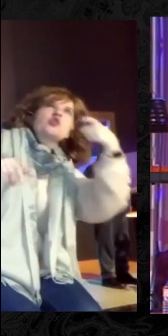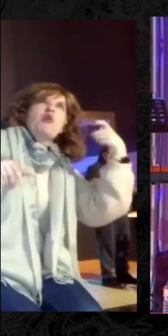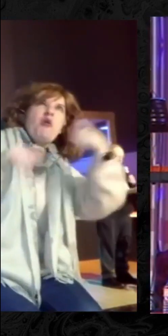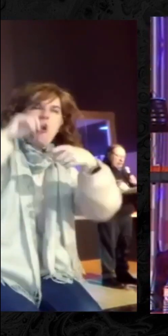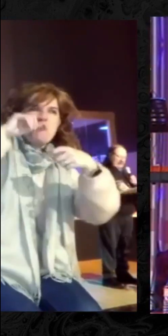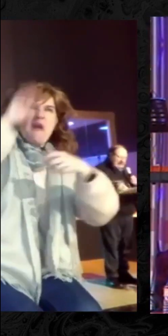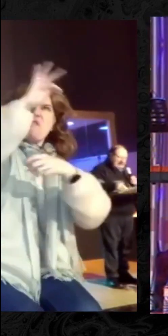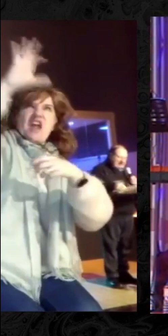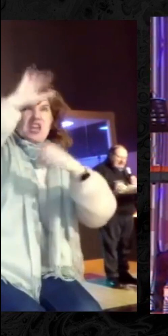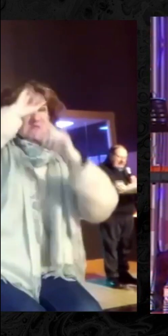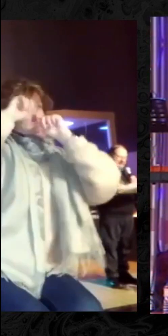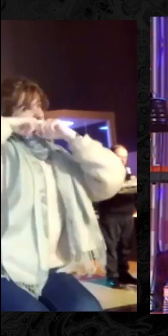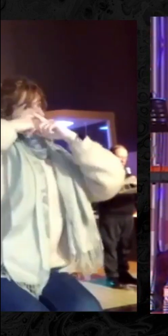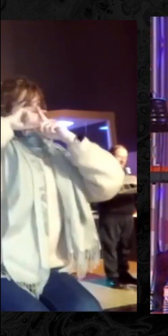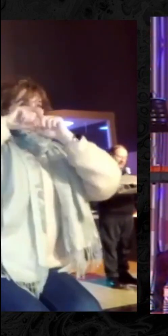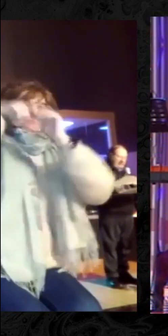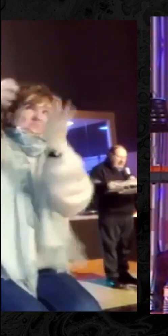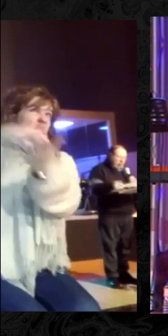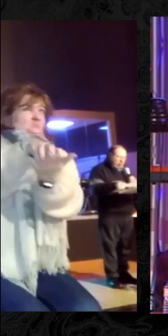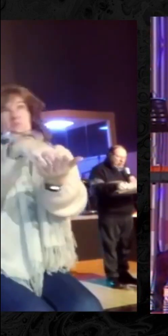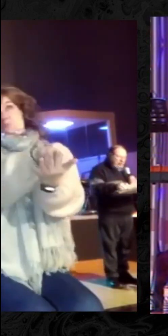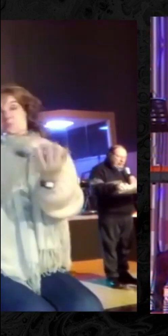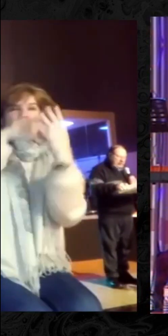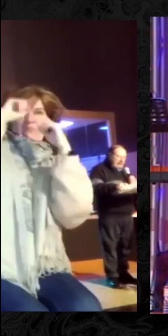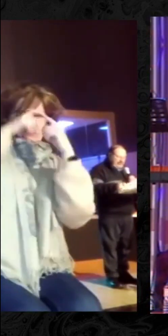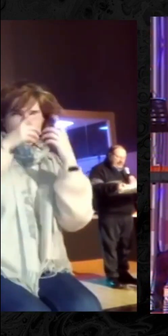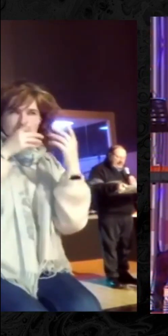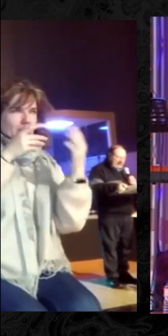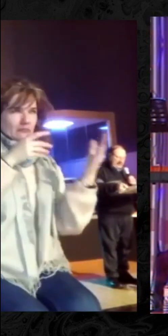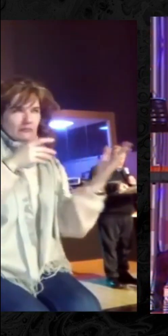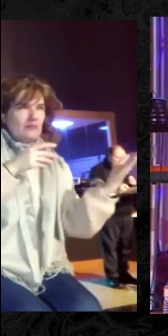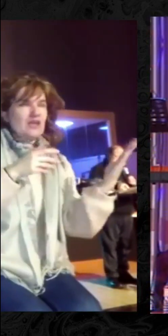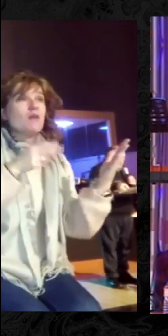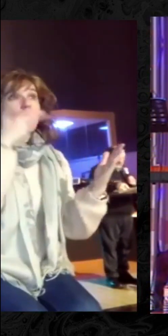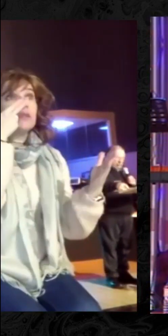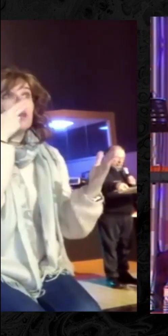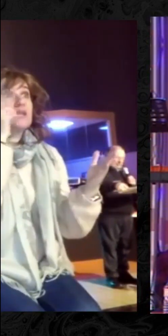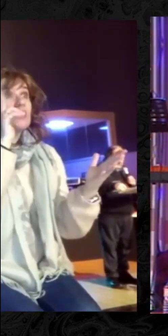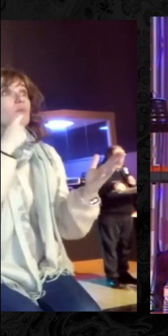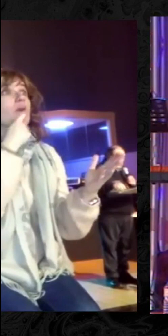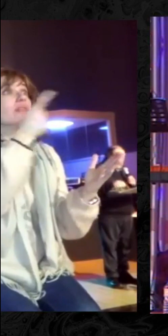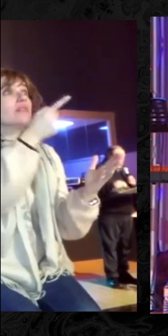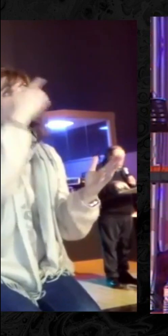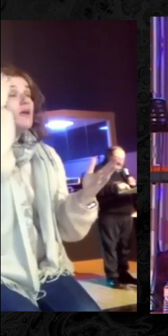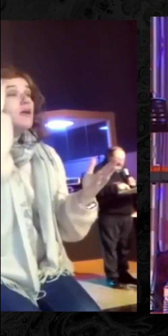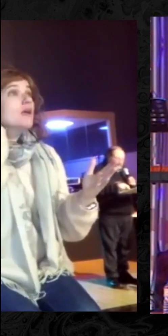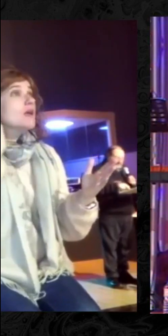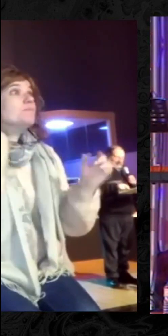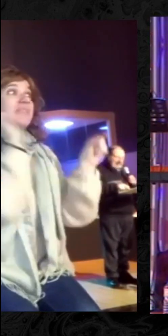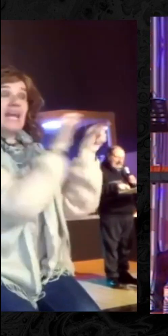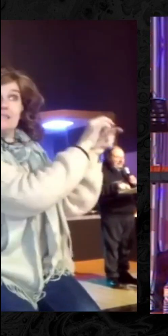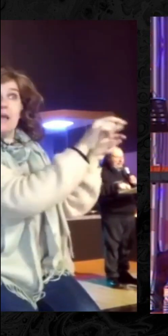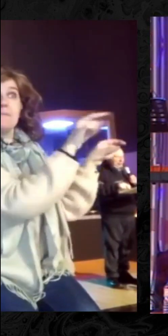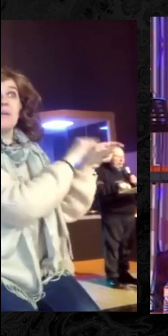muy interesante esto que está diciendo porque lo que está diciendo que esta gente